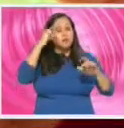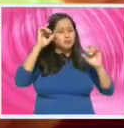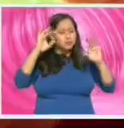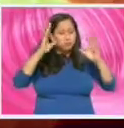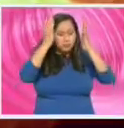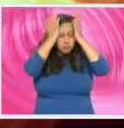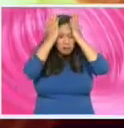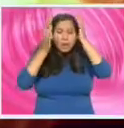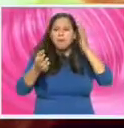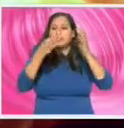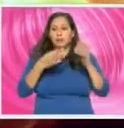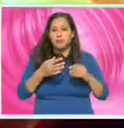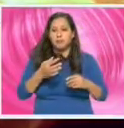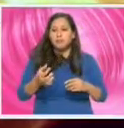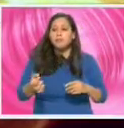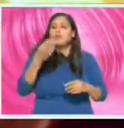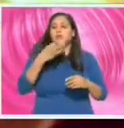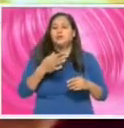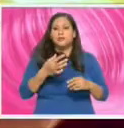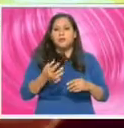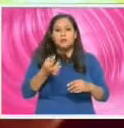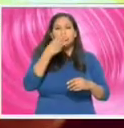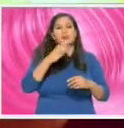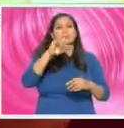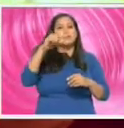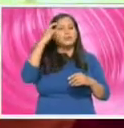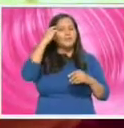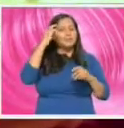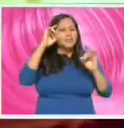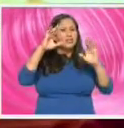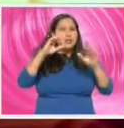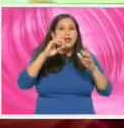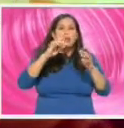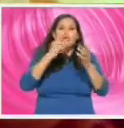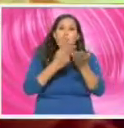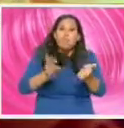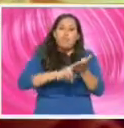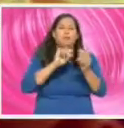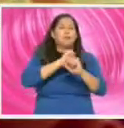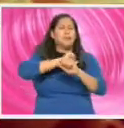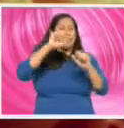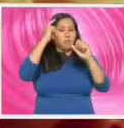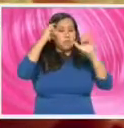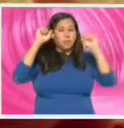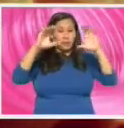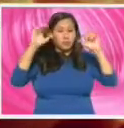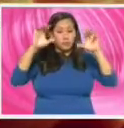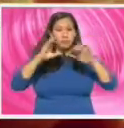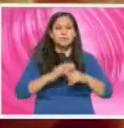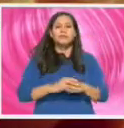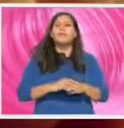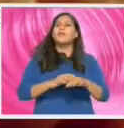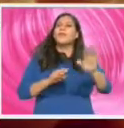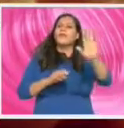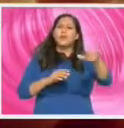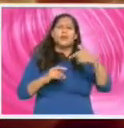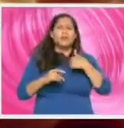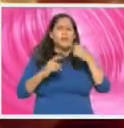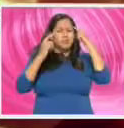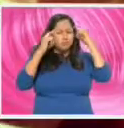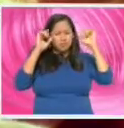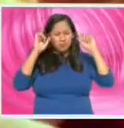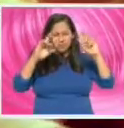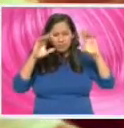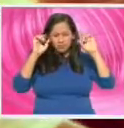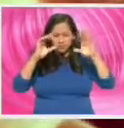nos empastillamos y hay cefaleas por rebote. Tocas un punto muy importante. Hay mucha gente que dice, tengo migraña. Y yo de